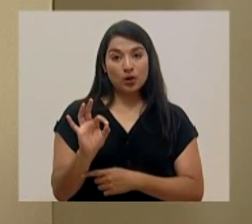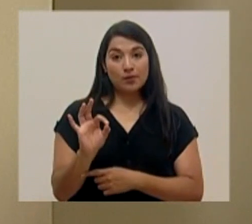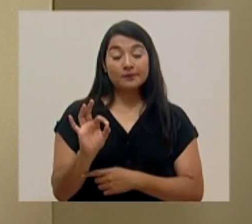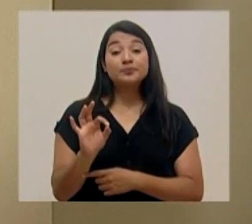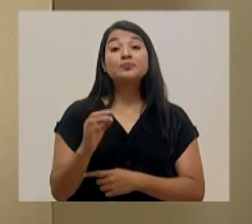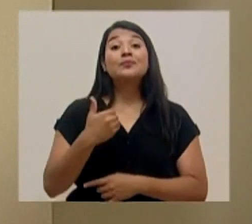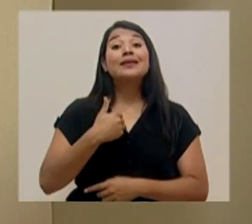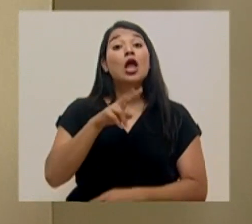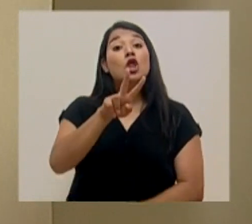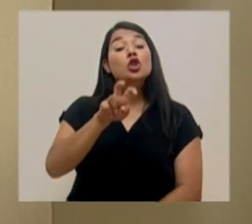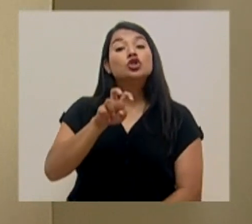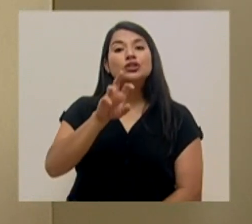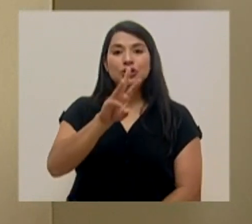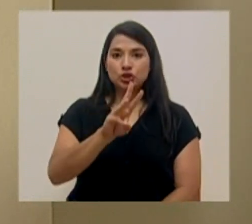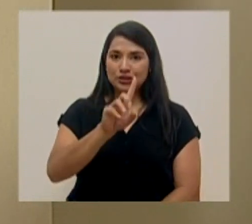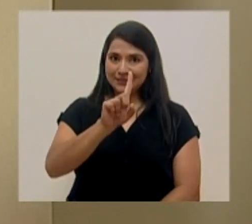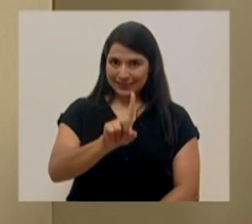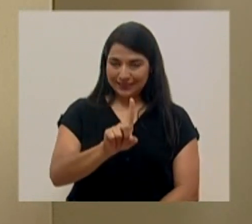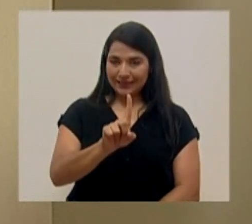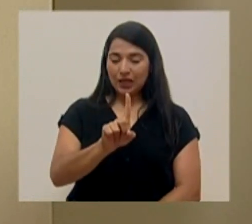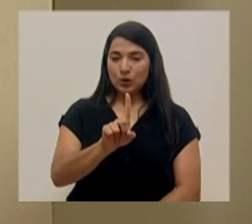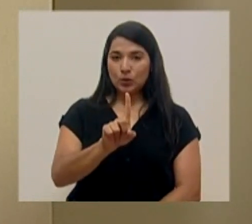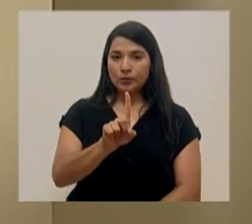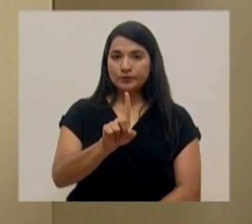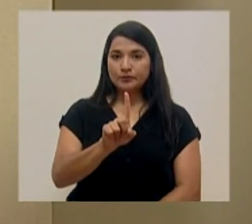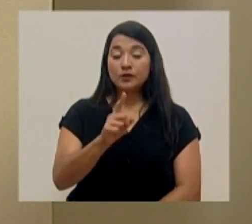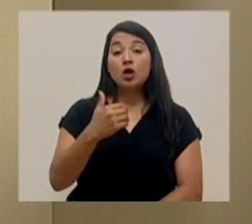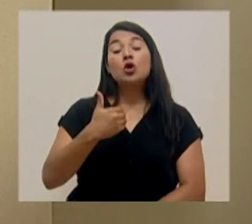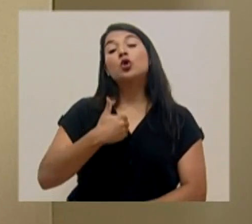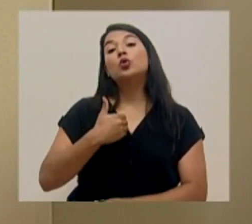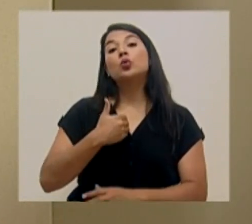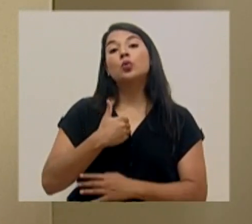Tenemos 261 de estos que han sido